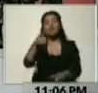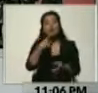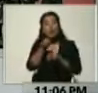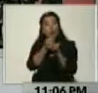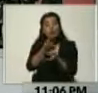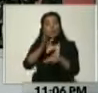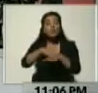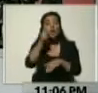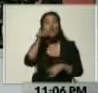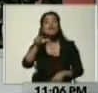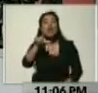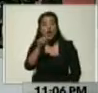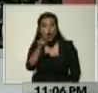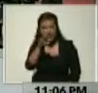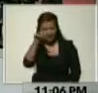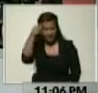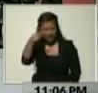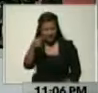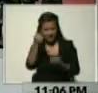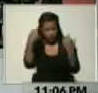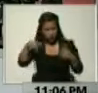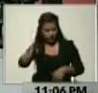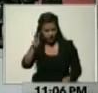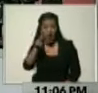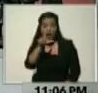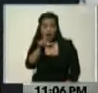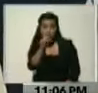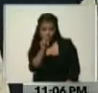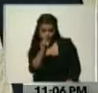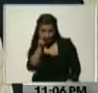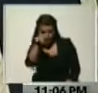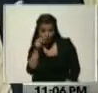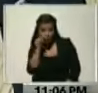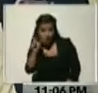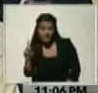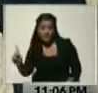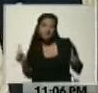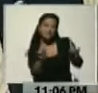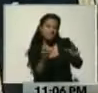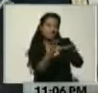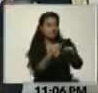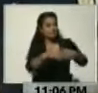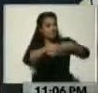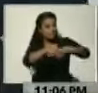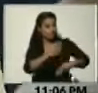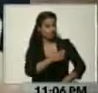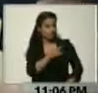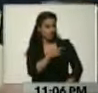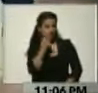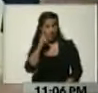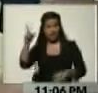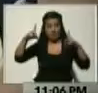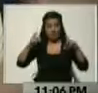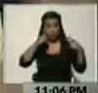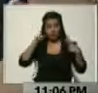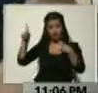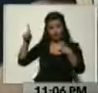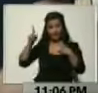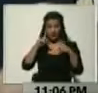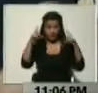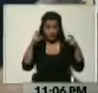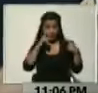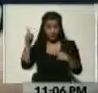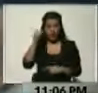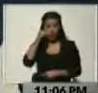de Lorenzo Le. Aquí está el general Henry William Torres Escalante y aquí está, muy elegante,